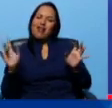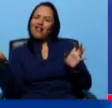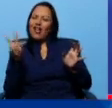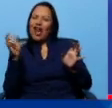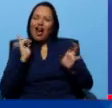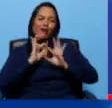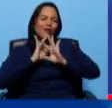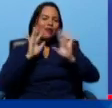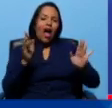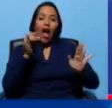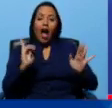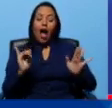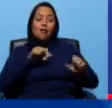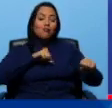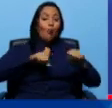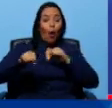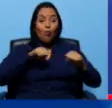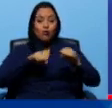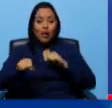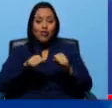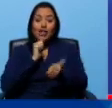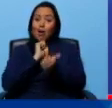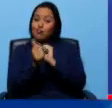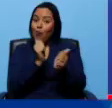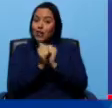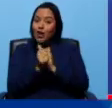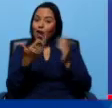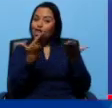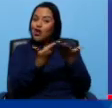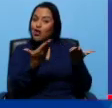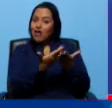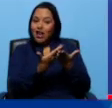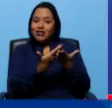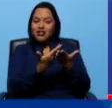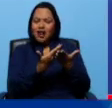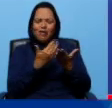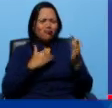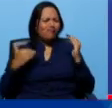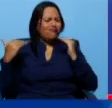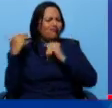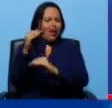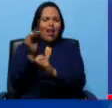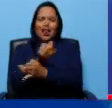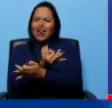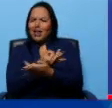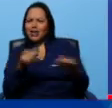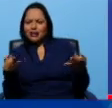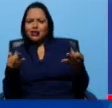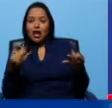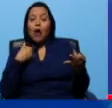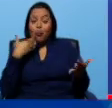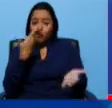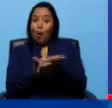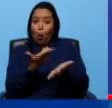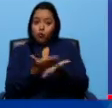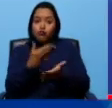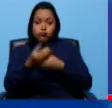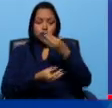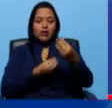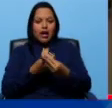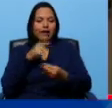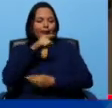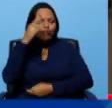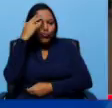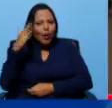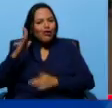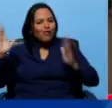vamos a tener un movimiento deportivo estudiantil de altísima calidad. Vamos a proponernos, esos son los sueños que